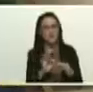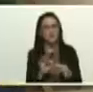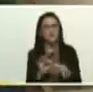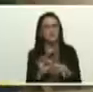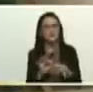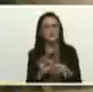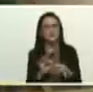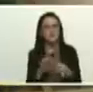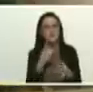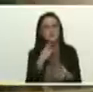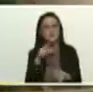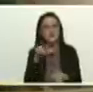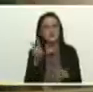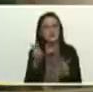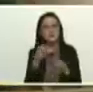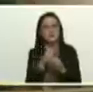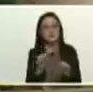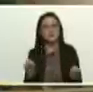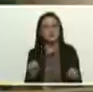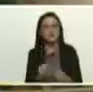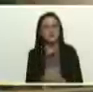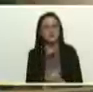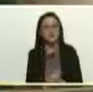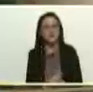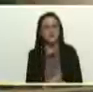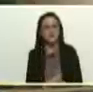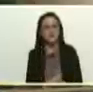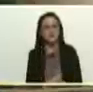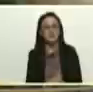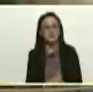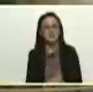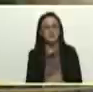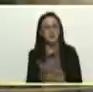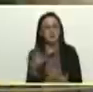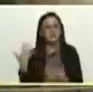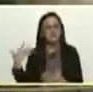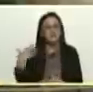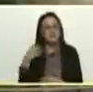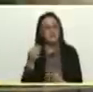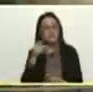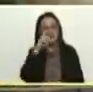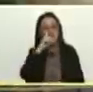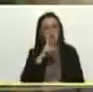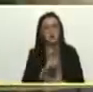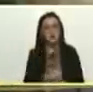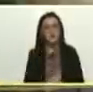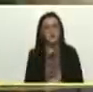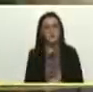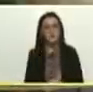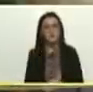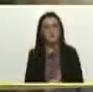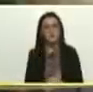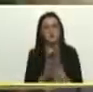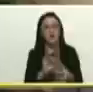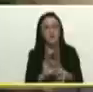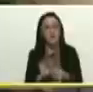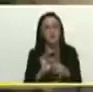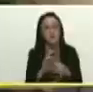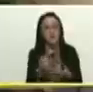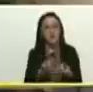dicen que eso es imposible, que eso tomaría muchos años, que la unión